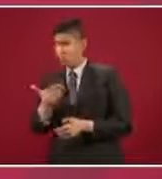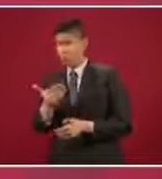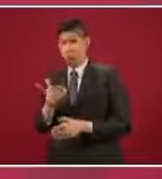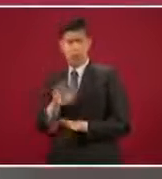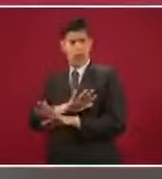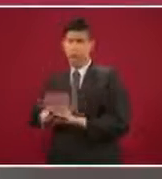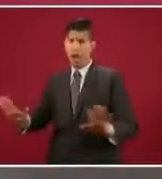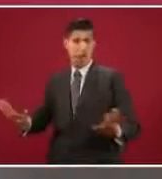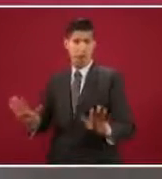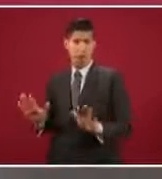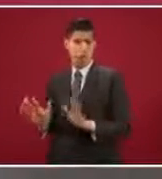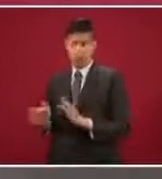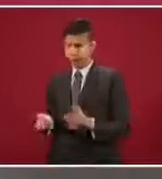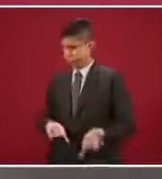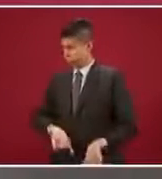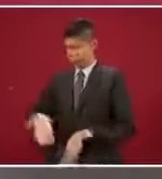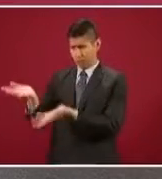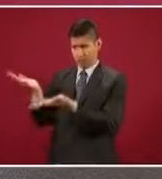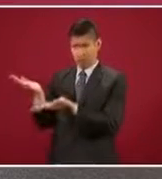vámonos, si ese era el propósito.